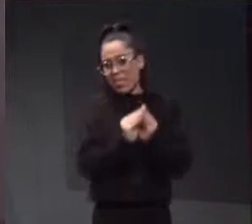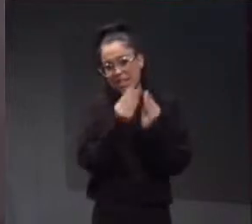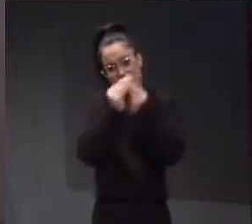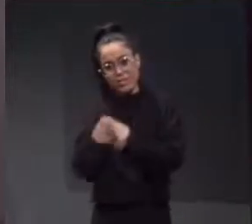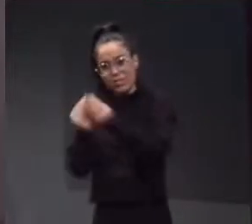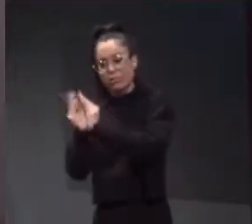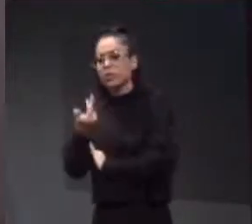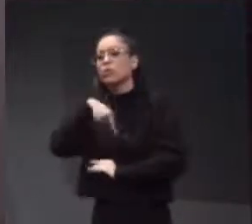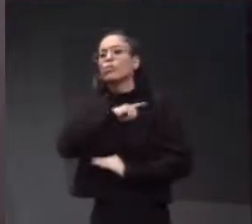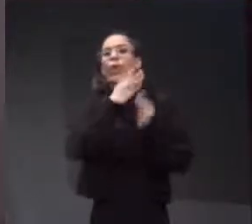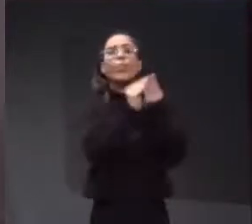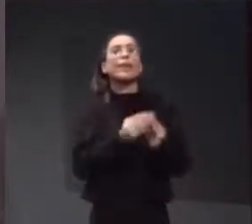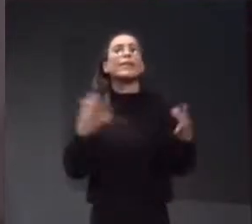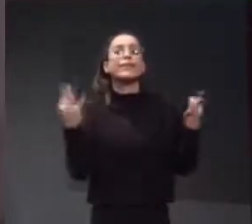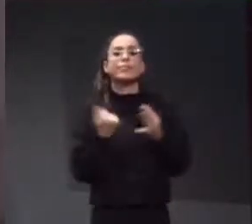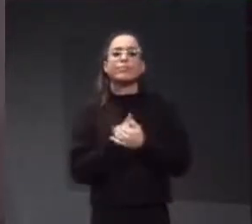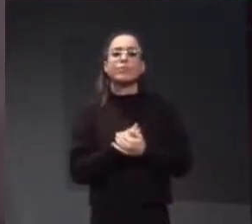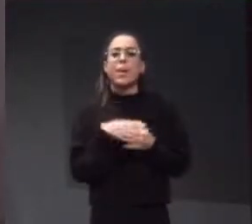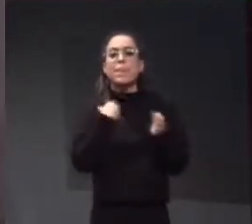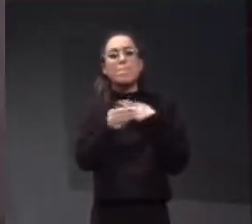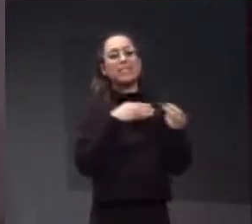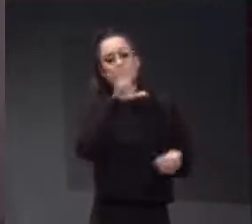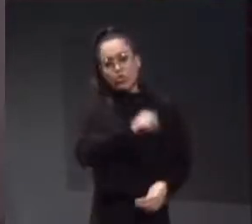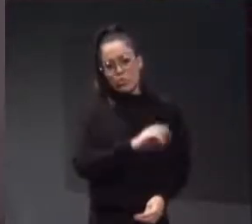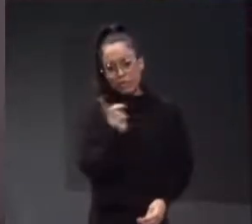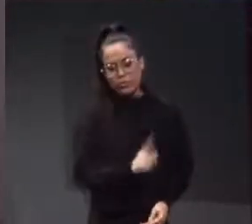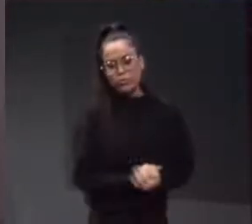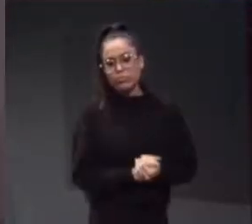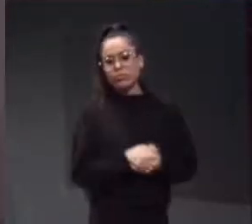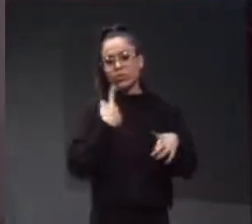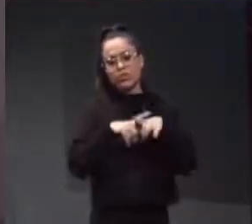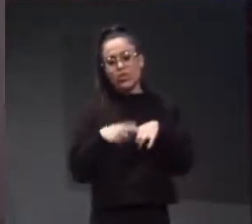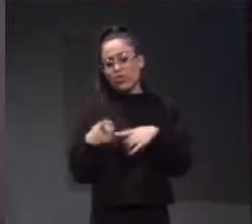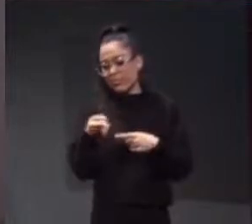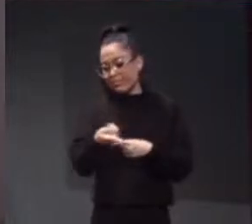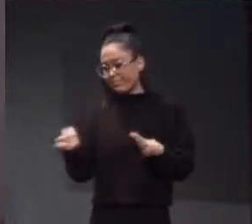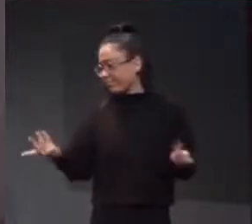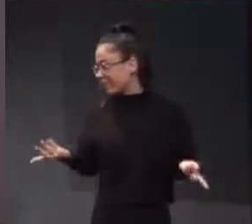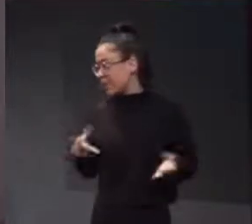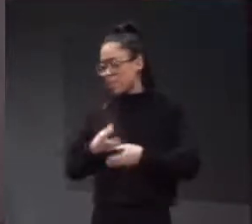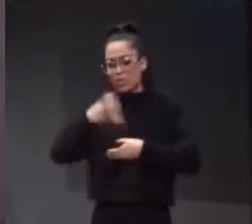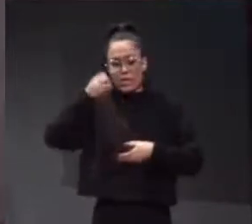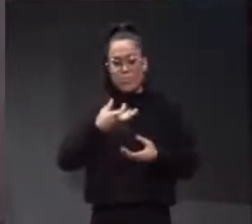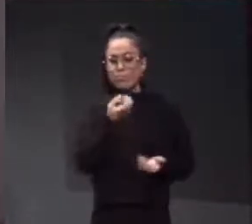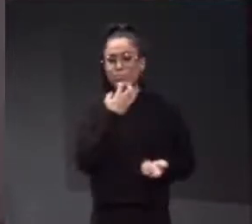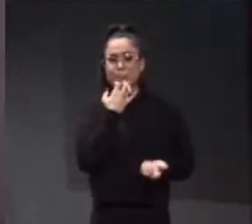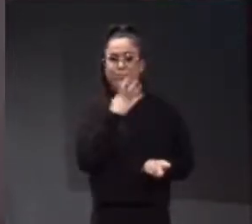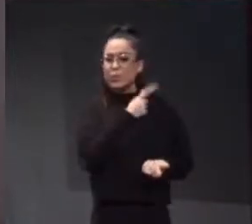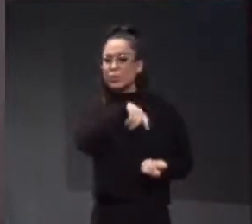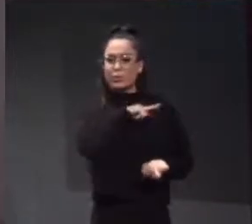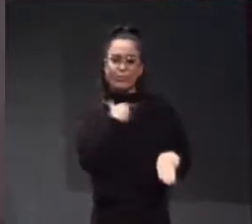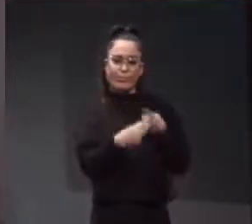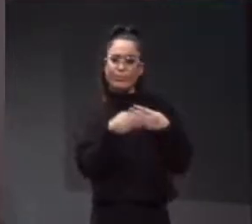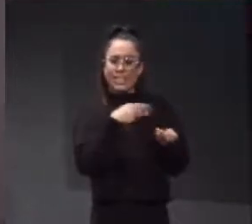y podemos hacer es o no consumir plásticos y hay cosas de esas que yo creo que van introduciéndose en nuestras formas de